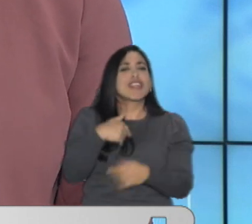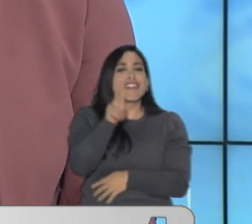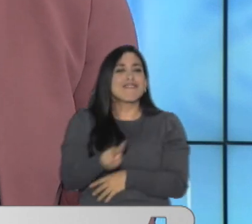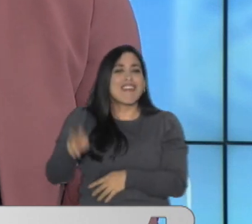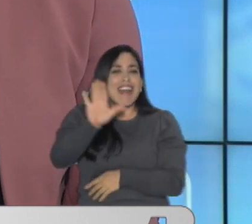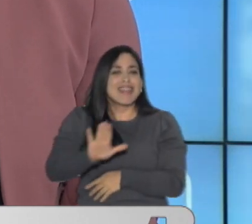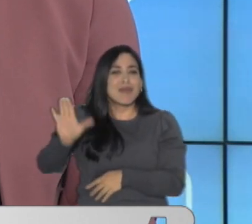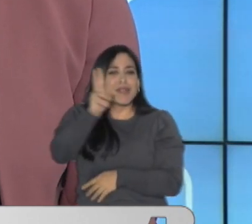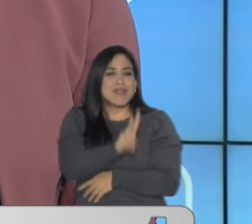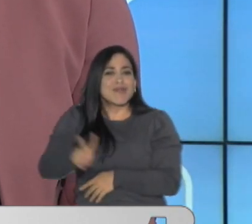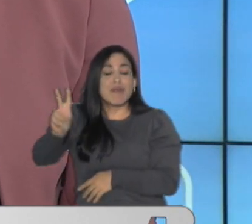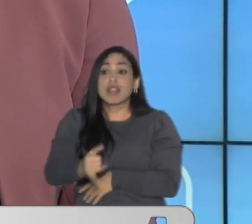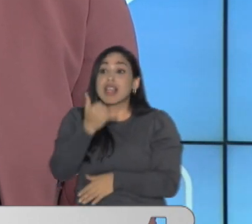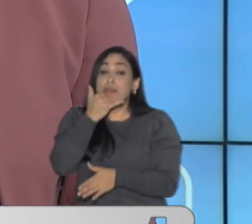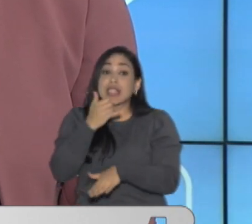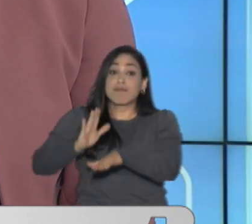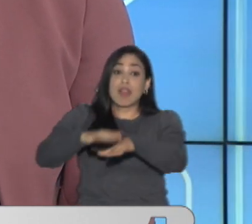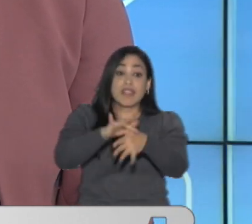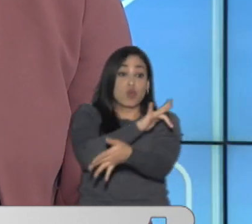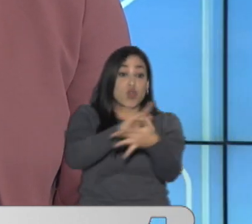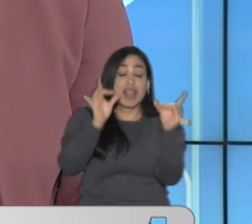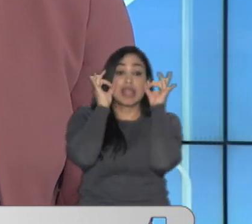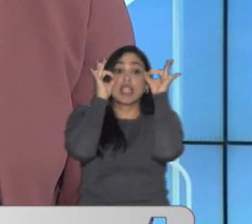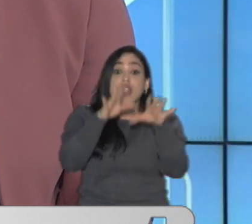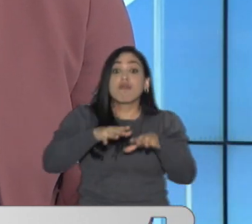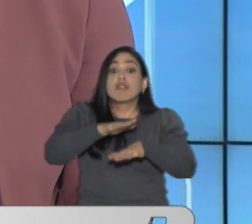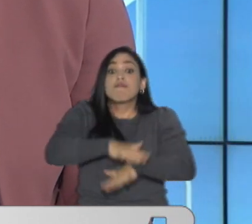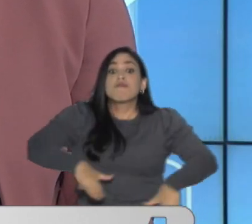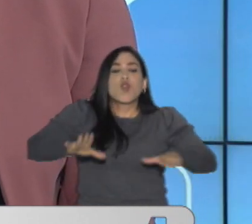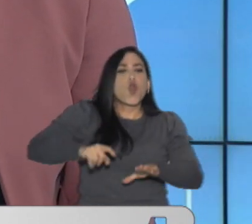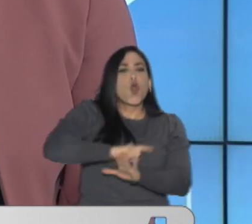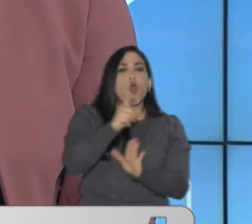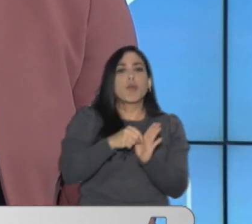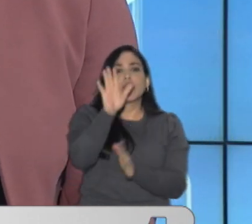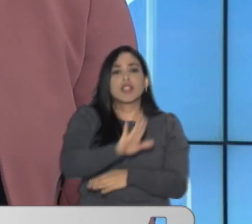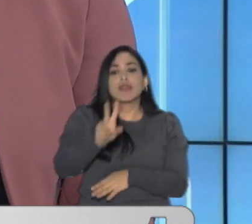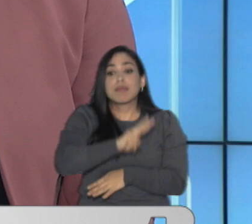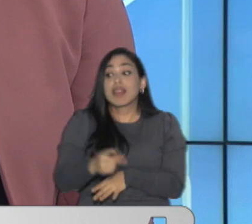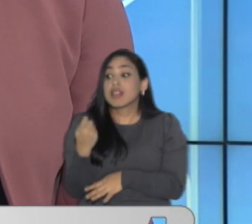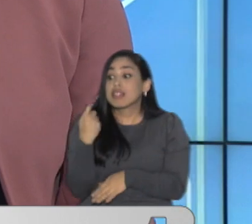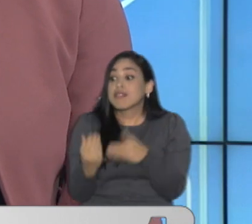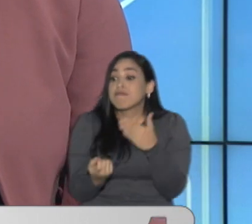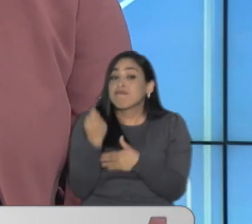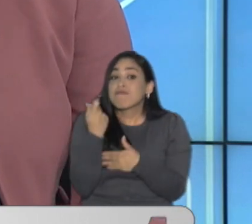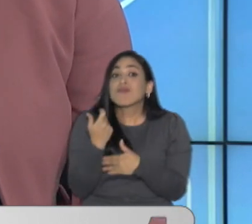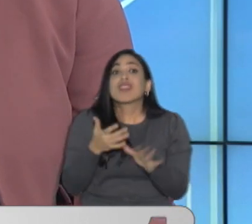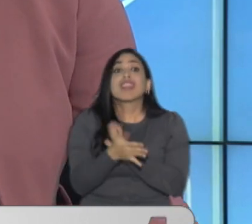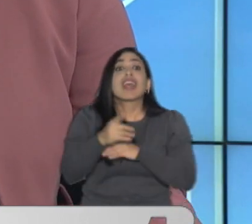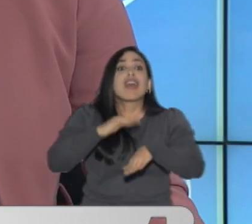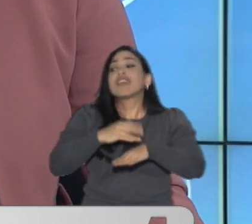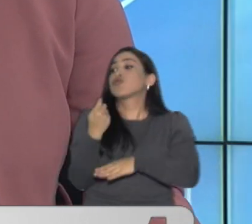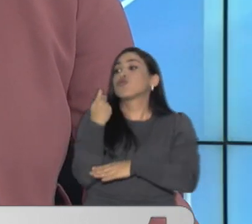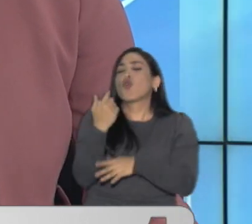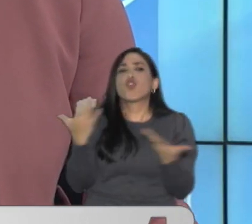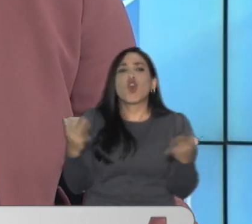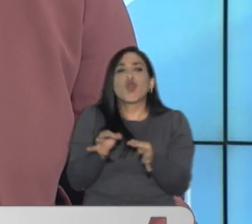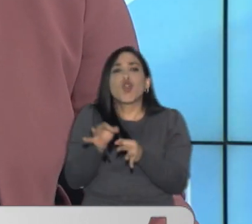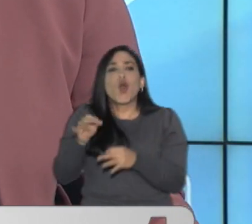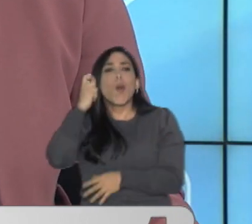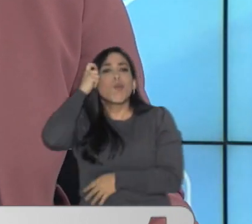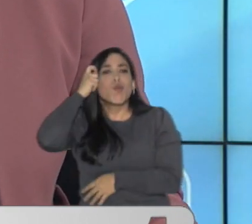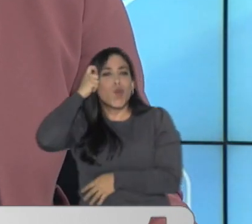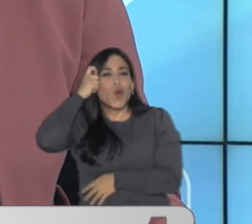del Cauca, fue declarada la calamidad pública en el departamento. Una de las más recientes ocurrió hace pocas horas en Buga la